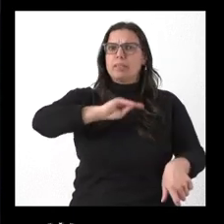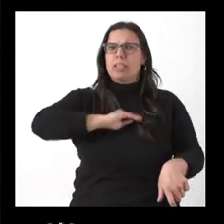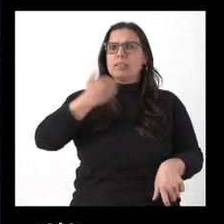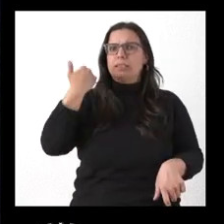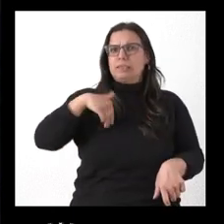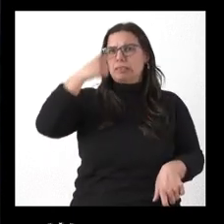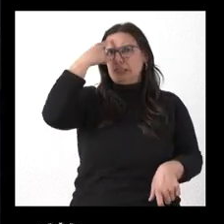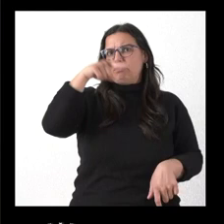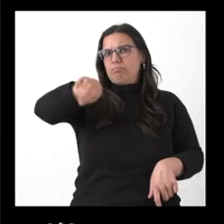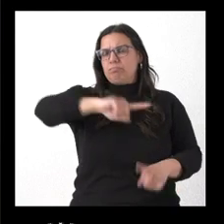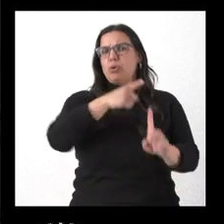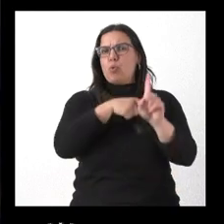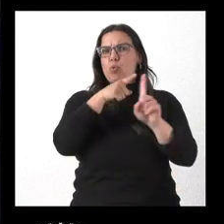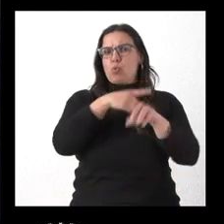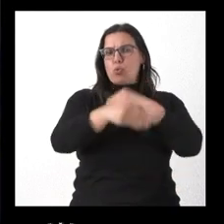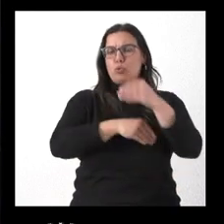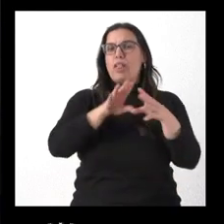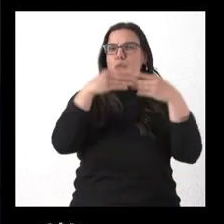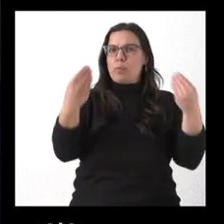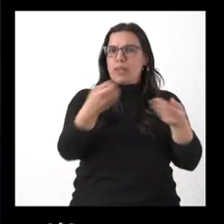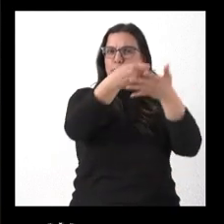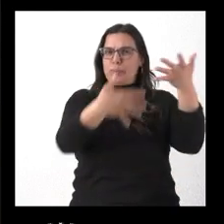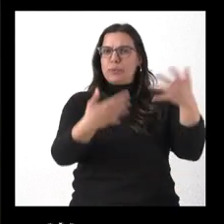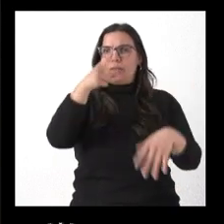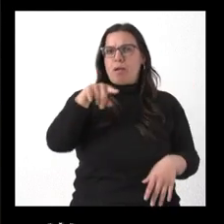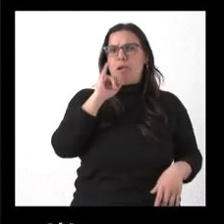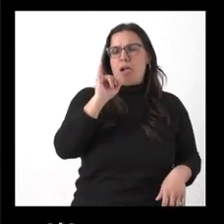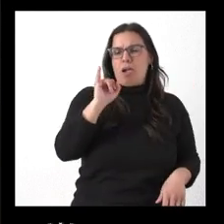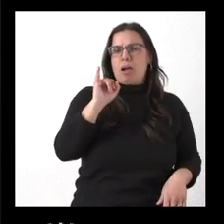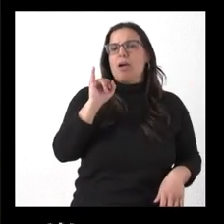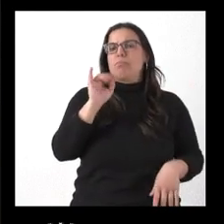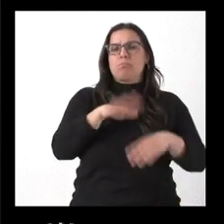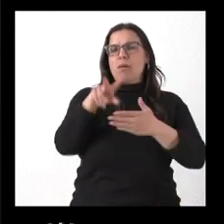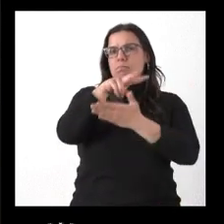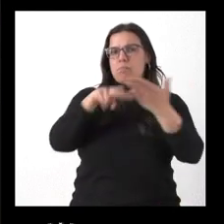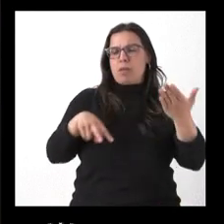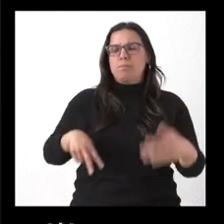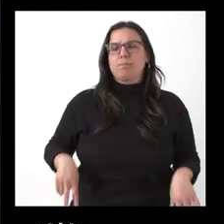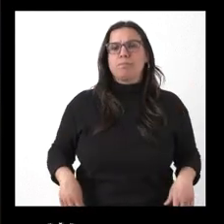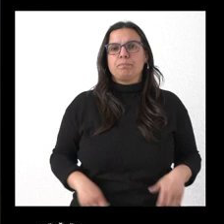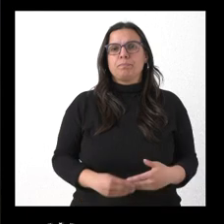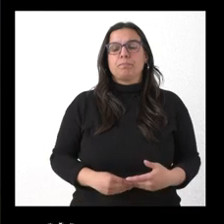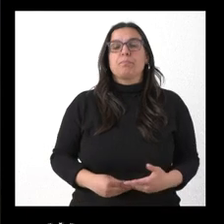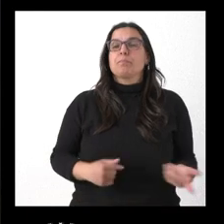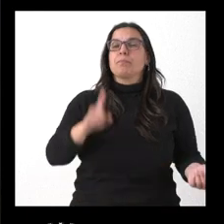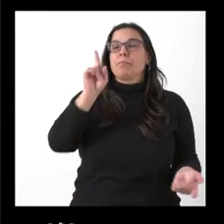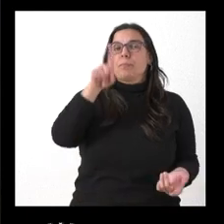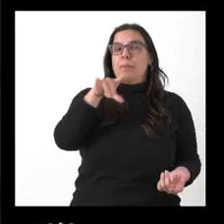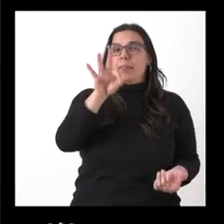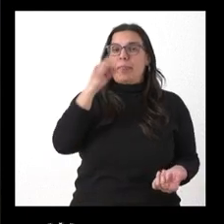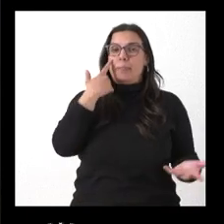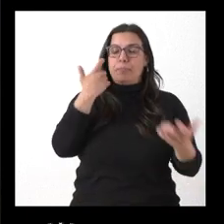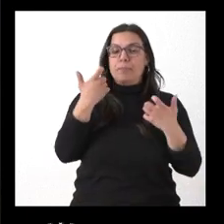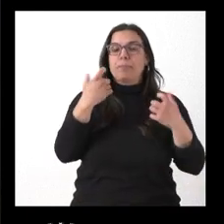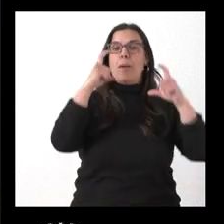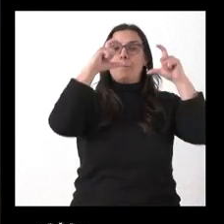conocen tienen ustedes la documentación Por otra parte al respecto para que lo puedan disponer si señalarles que en un párrafo vienen